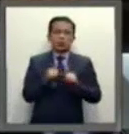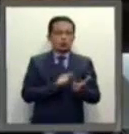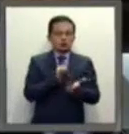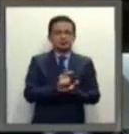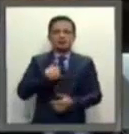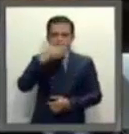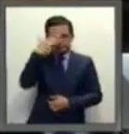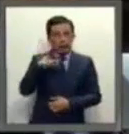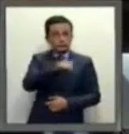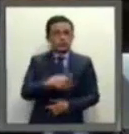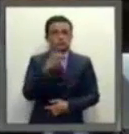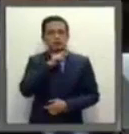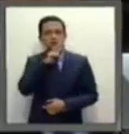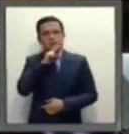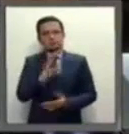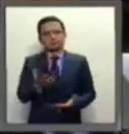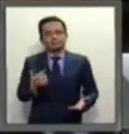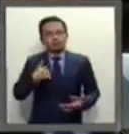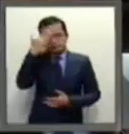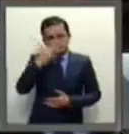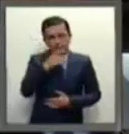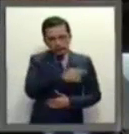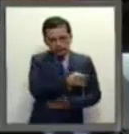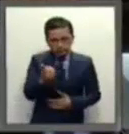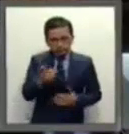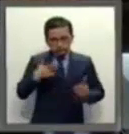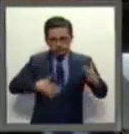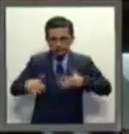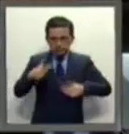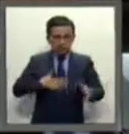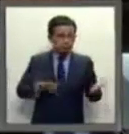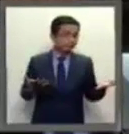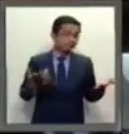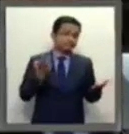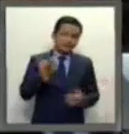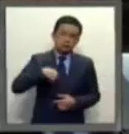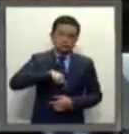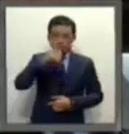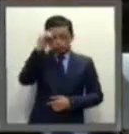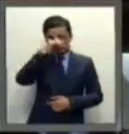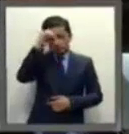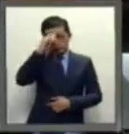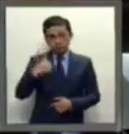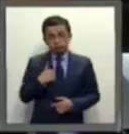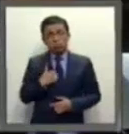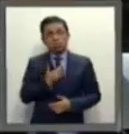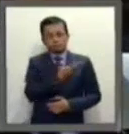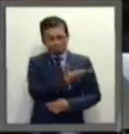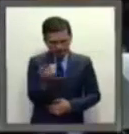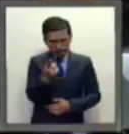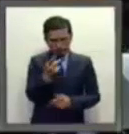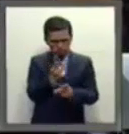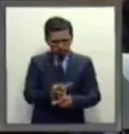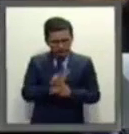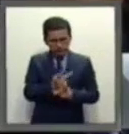prisa, sé que están cansados, estas son nuestras observaciones. Yo les pedí un poco de